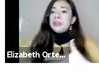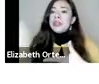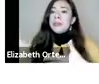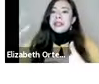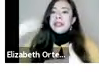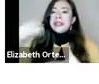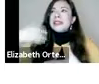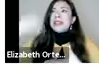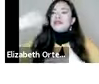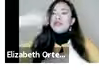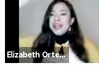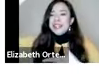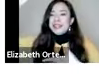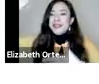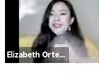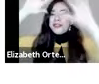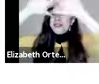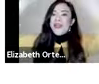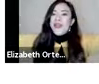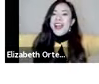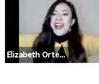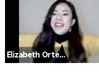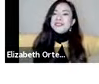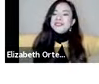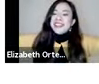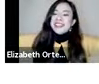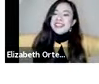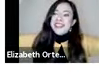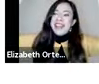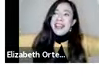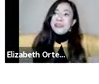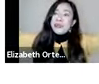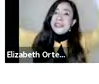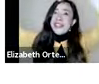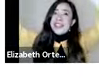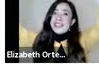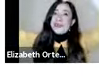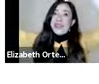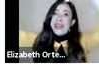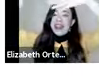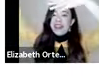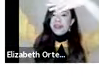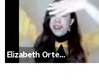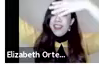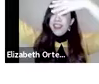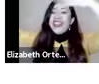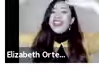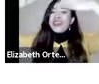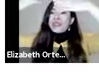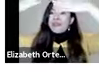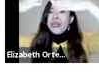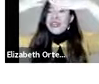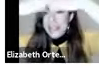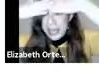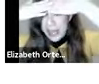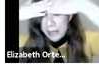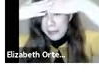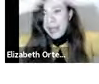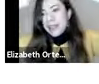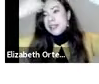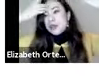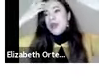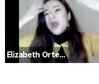de pronto el paciente, si es muy alto y no vio algún material que estuviera arriba de, entonces pueda llegar